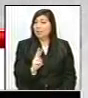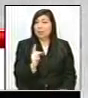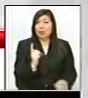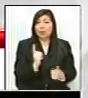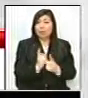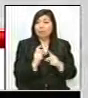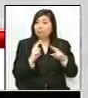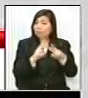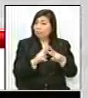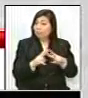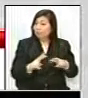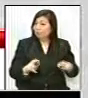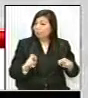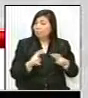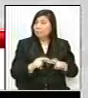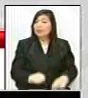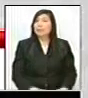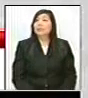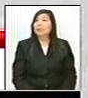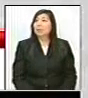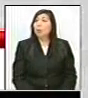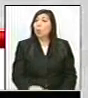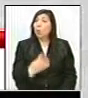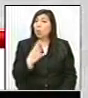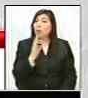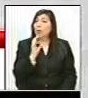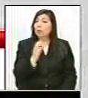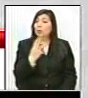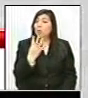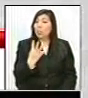de investigación lo siguiente,